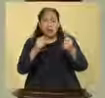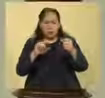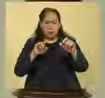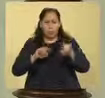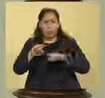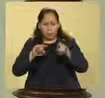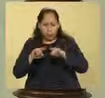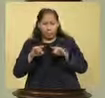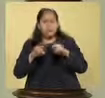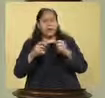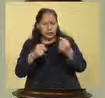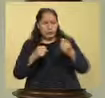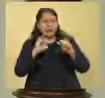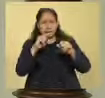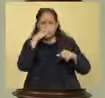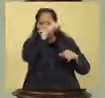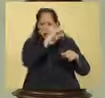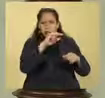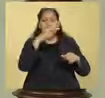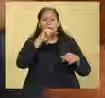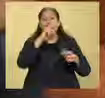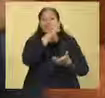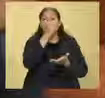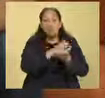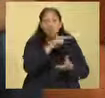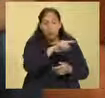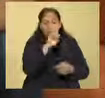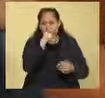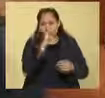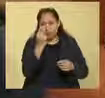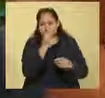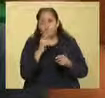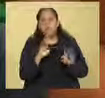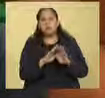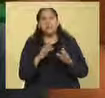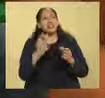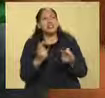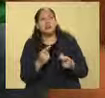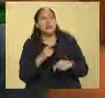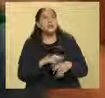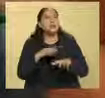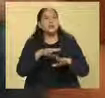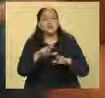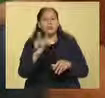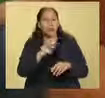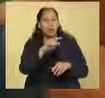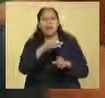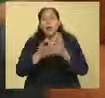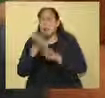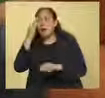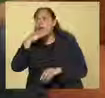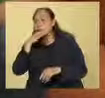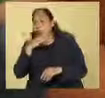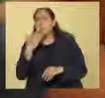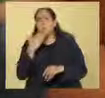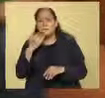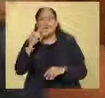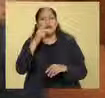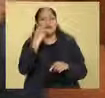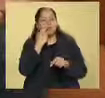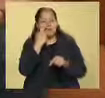que respeten las reglas obviamente todo el tema del alcohol no no no les decimos que no se vayan de fiesta ni que no para pero que no me lo hagan